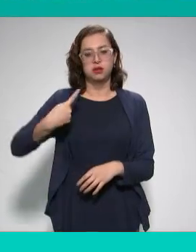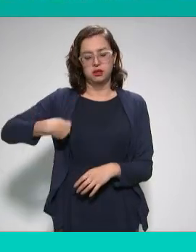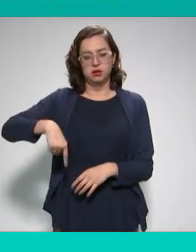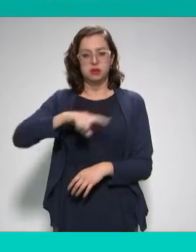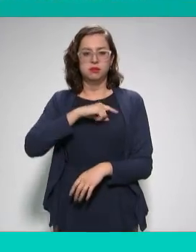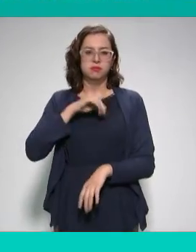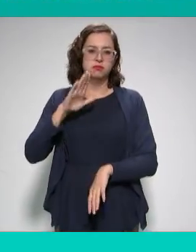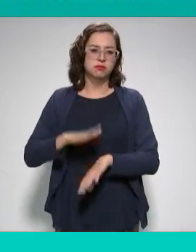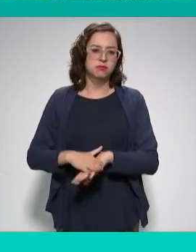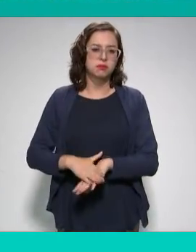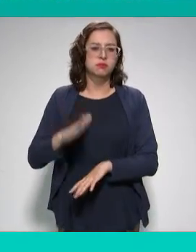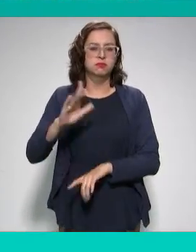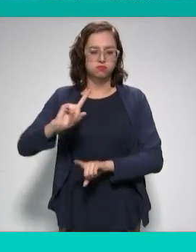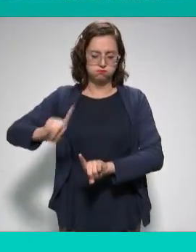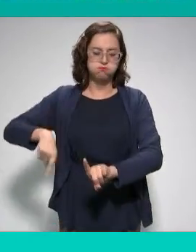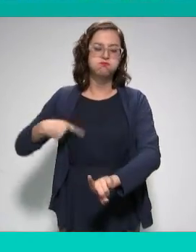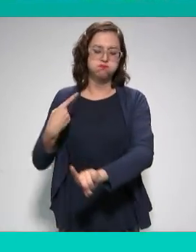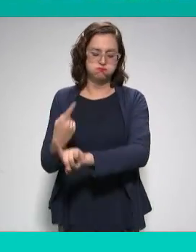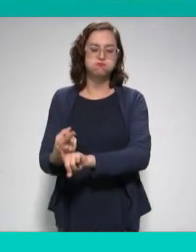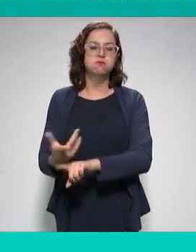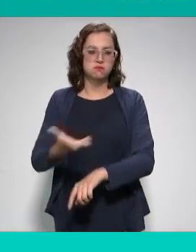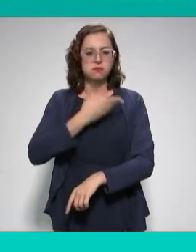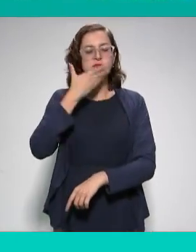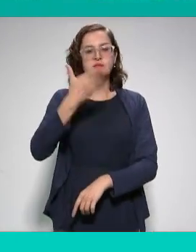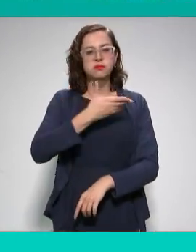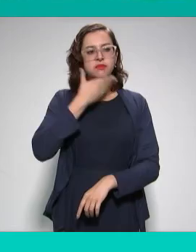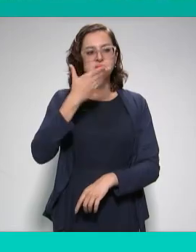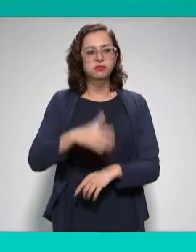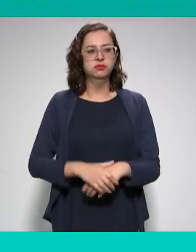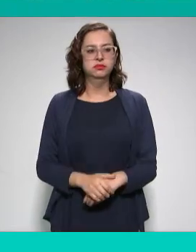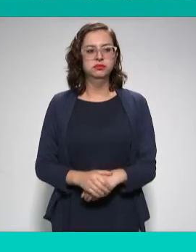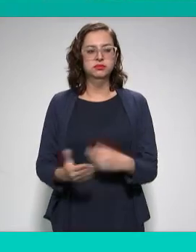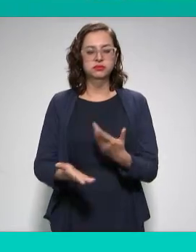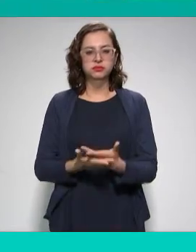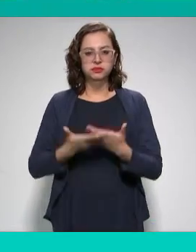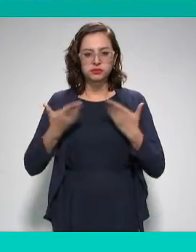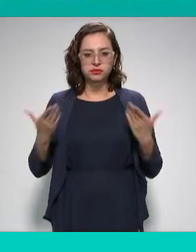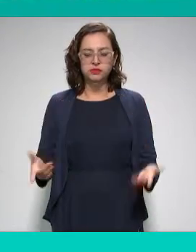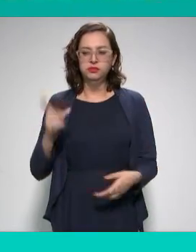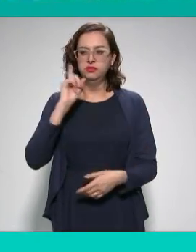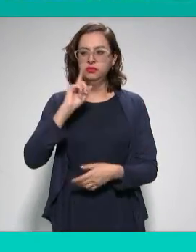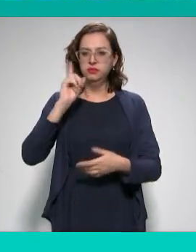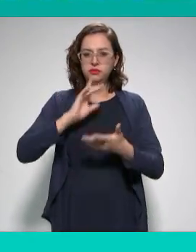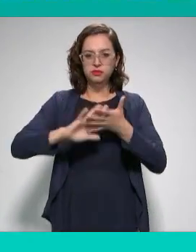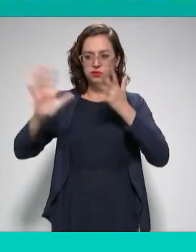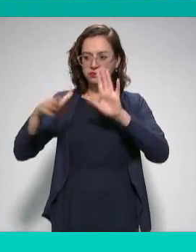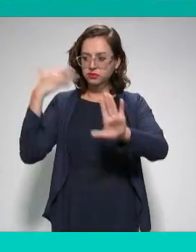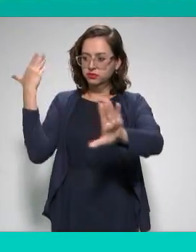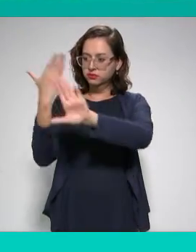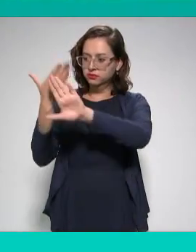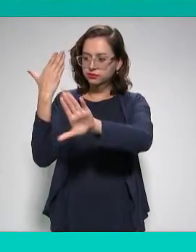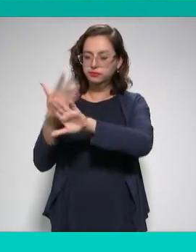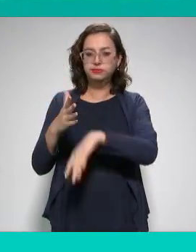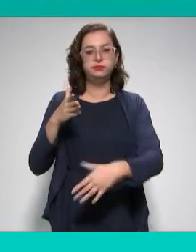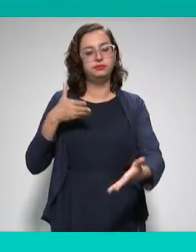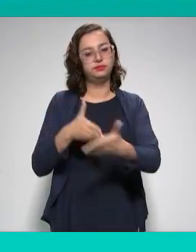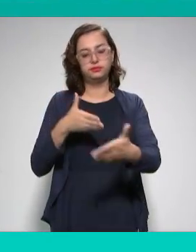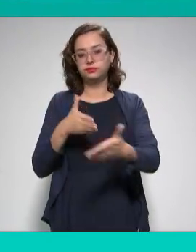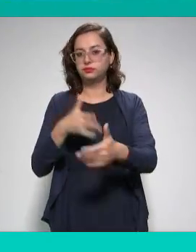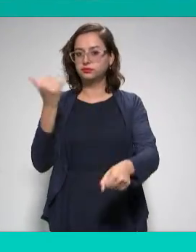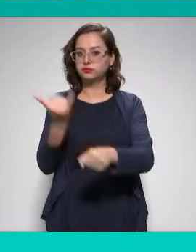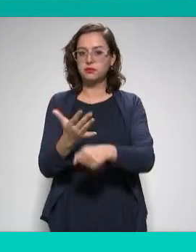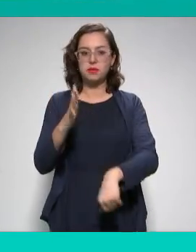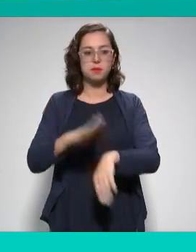probabilidades de ser agredida sexualmente en la actualidad la violencia de género se constituye como el principal obstáculo